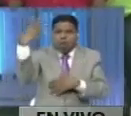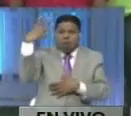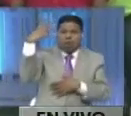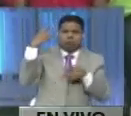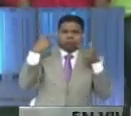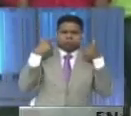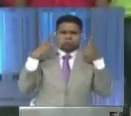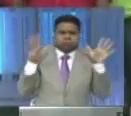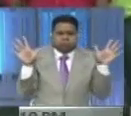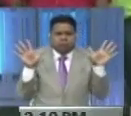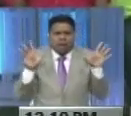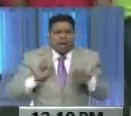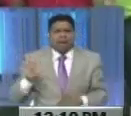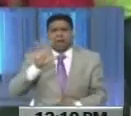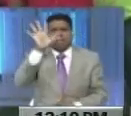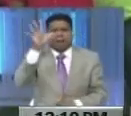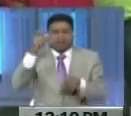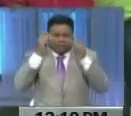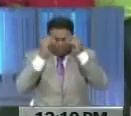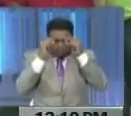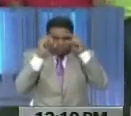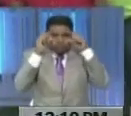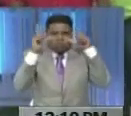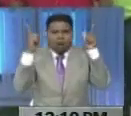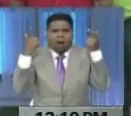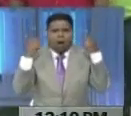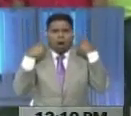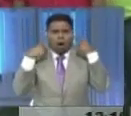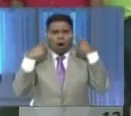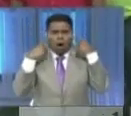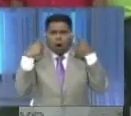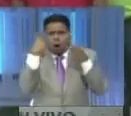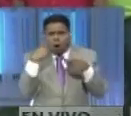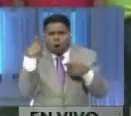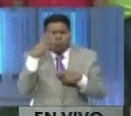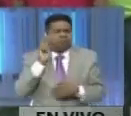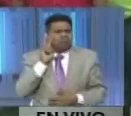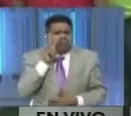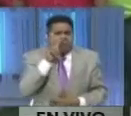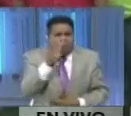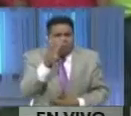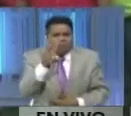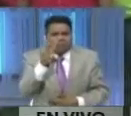la patria abrió los ojos con Hugo Chávez, hemos visto la luz,